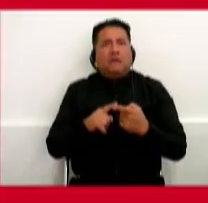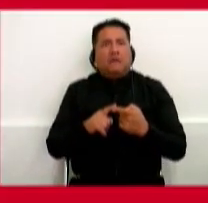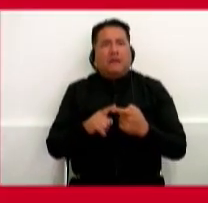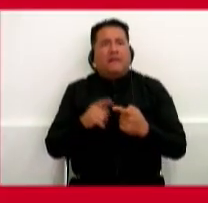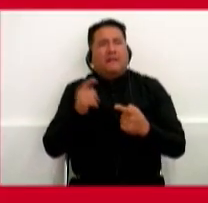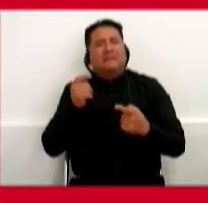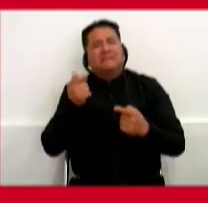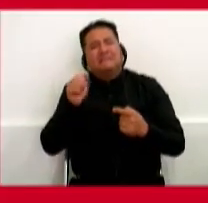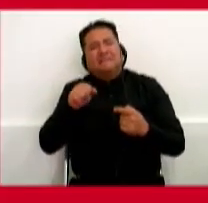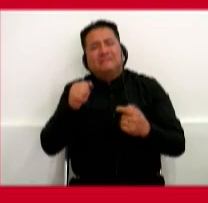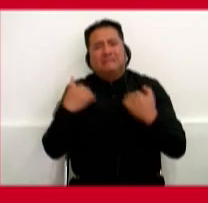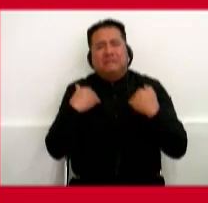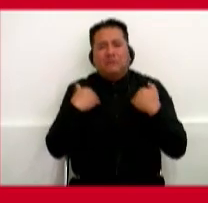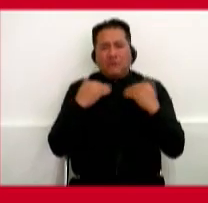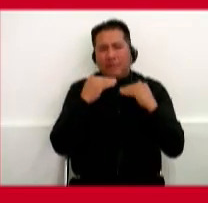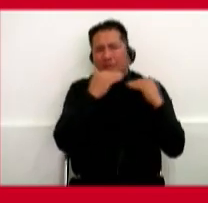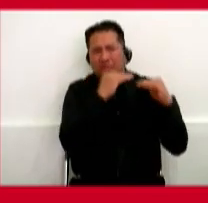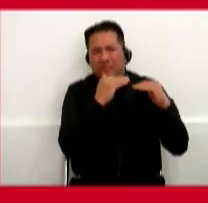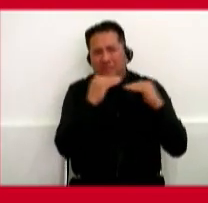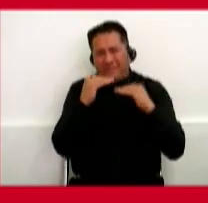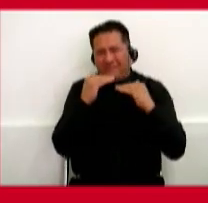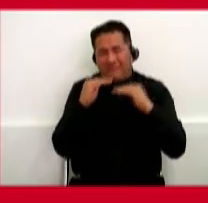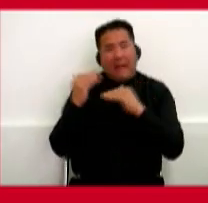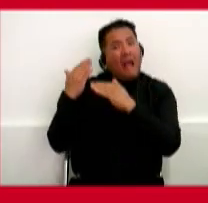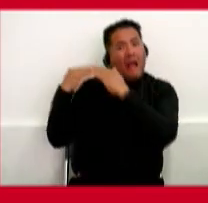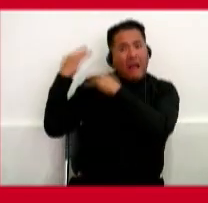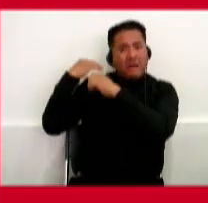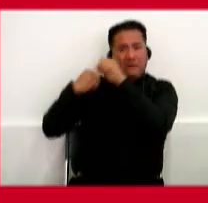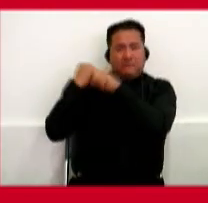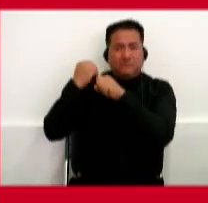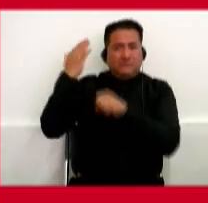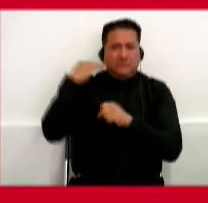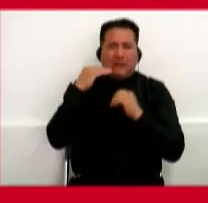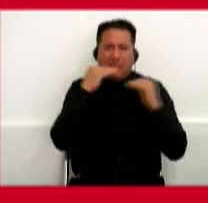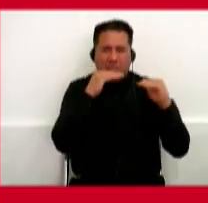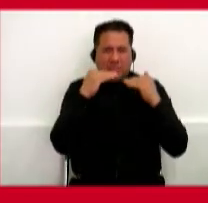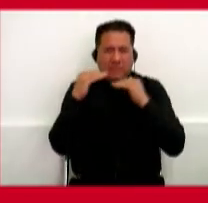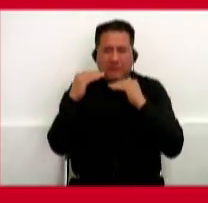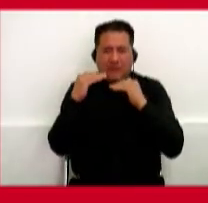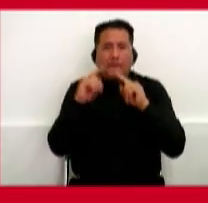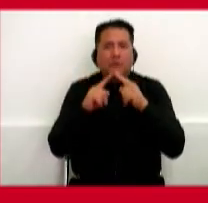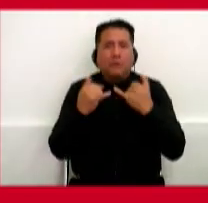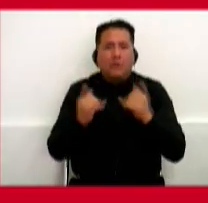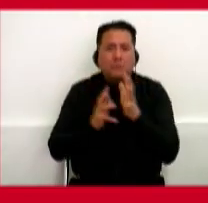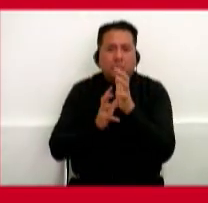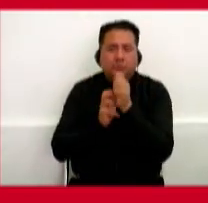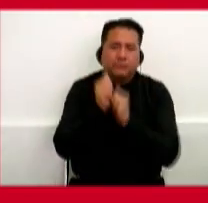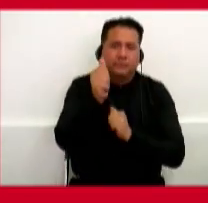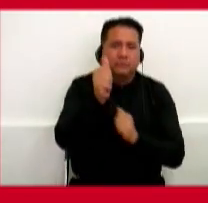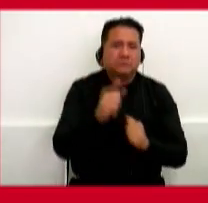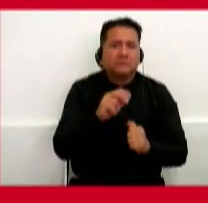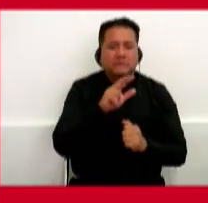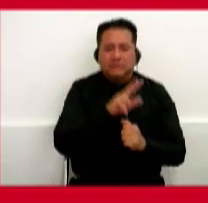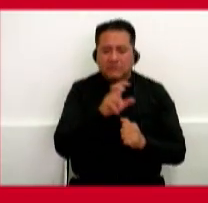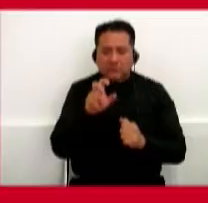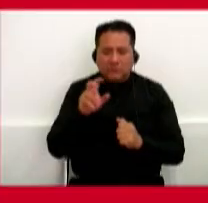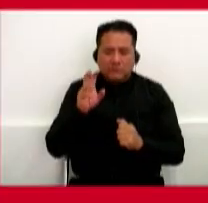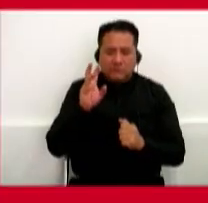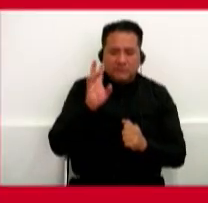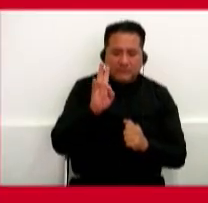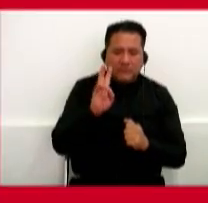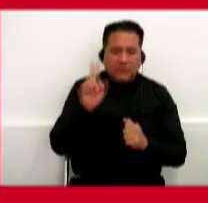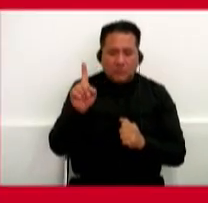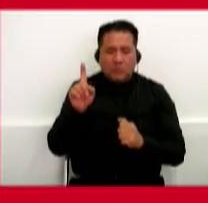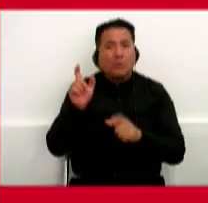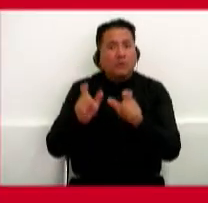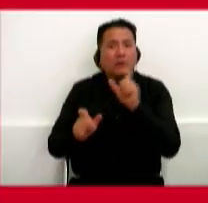con el BINS y con el PLM de los camiones en esa época, pero pudimos lograr subir a 371. Luego se buscó una solución agnóstica, ya que